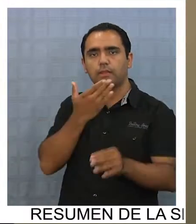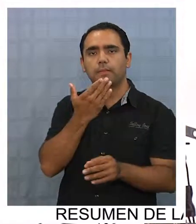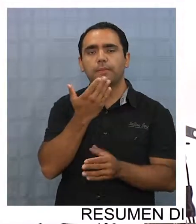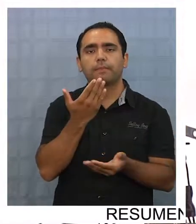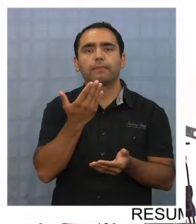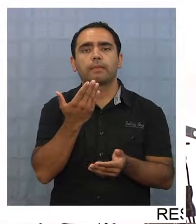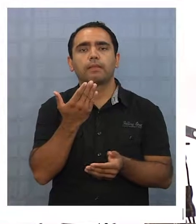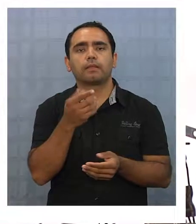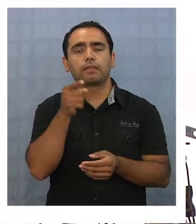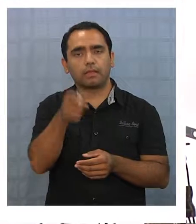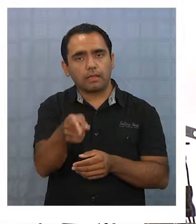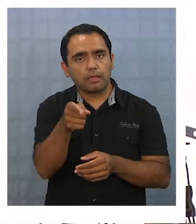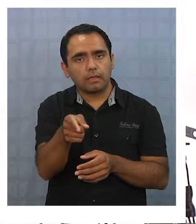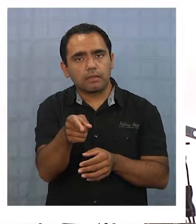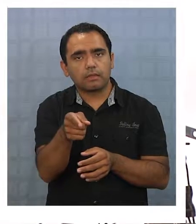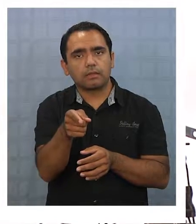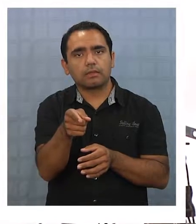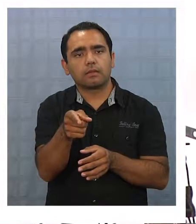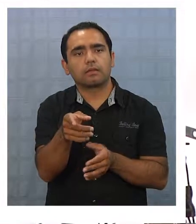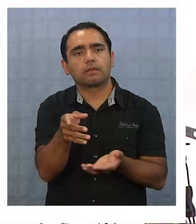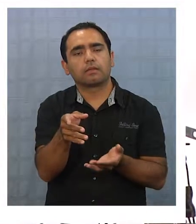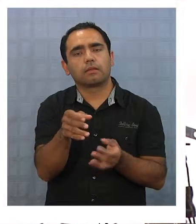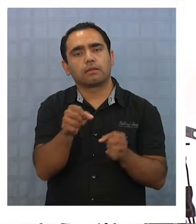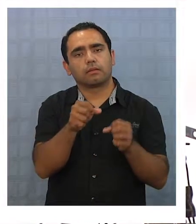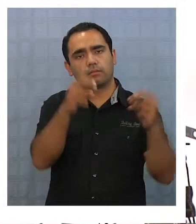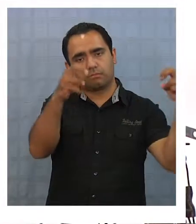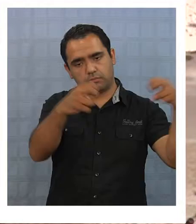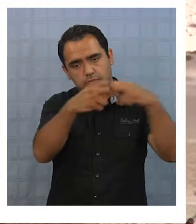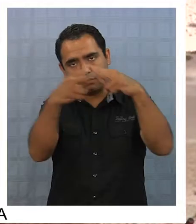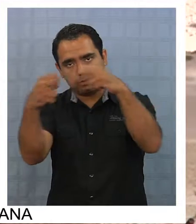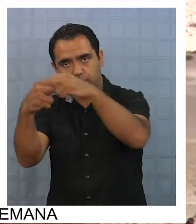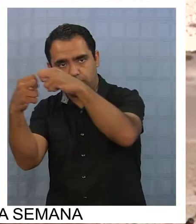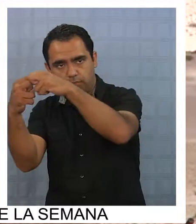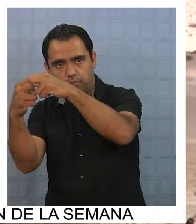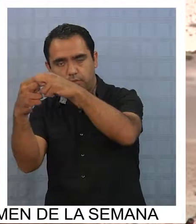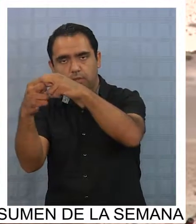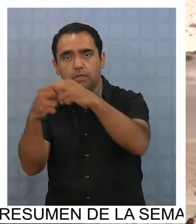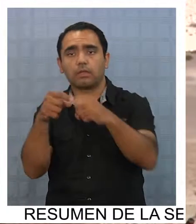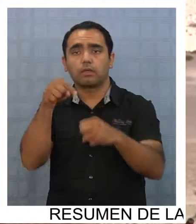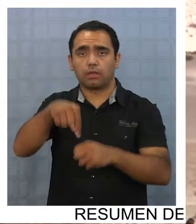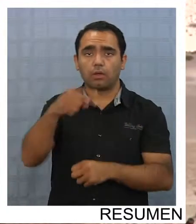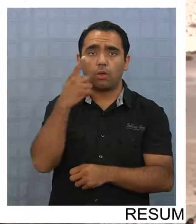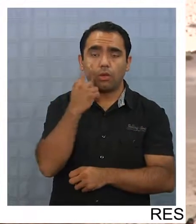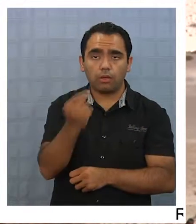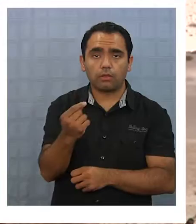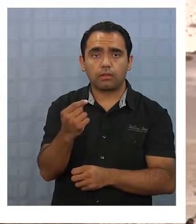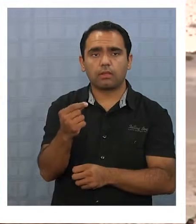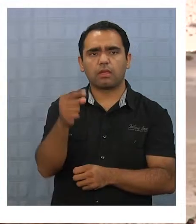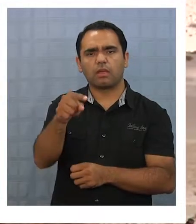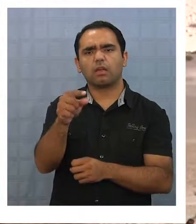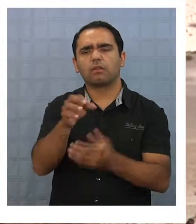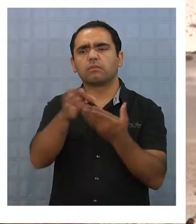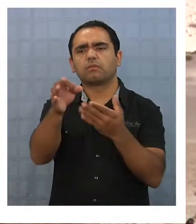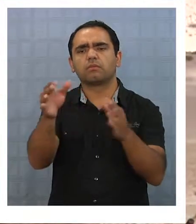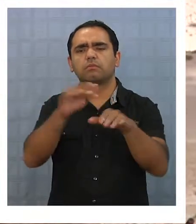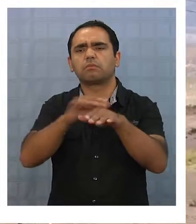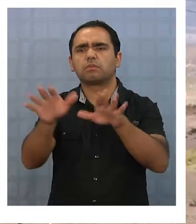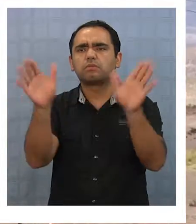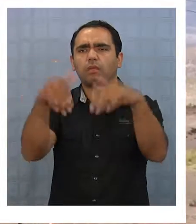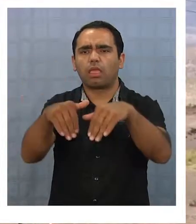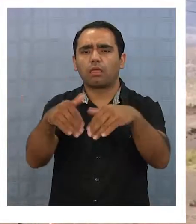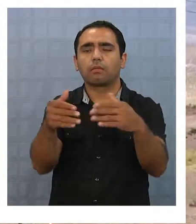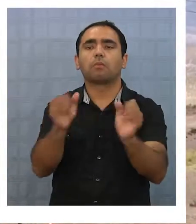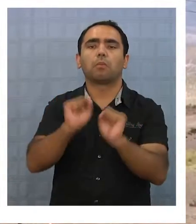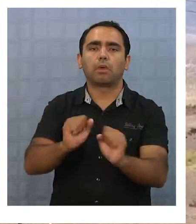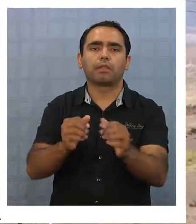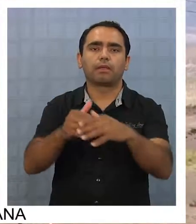lo que creo también es que esta línea va a hacer que efectivamente sectores que hoy día están decaídos, sectores van